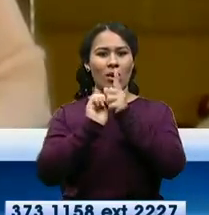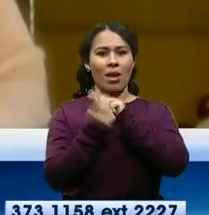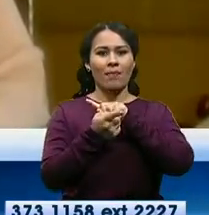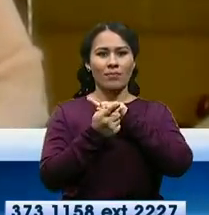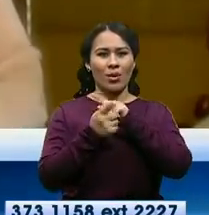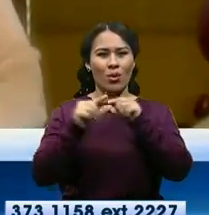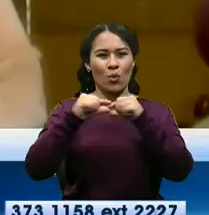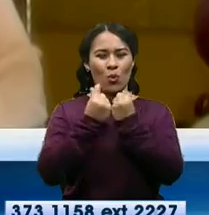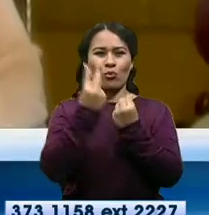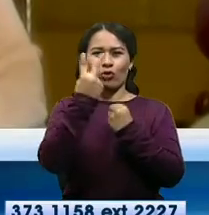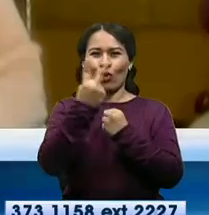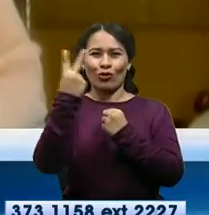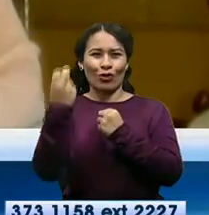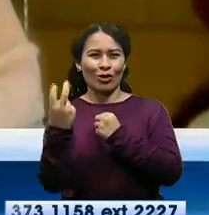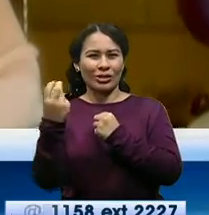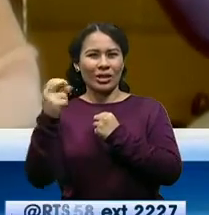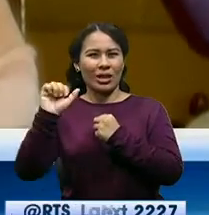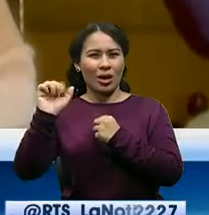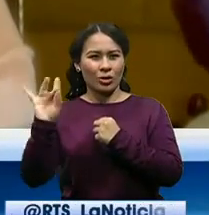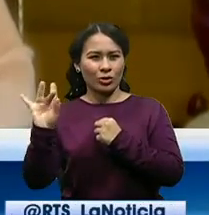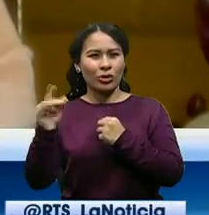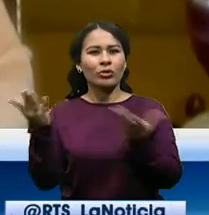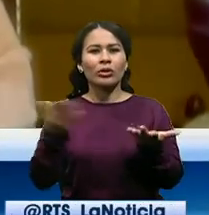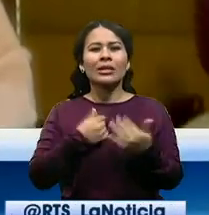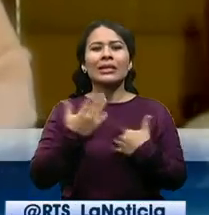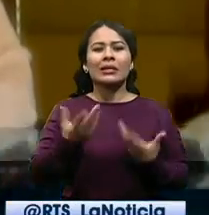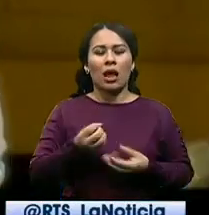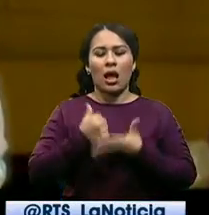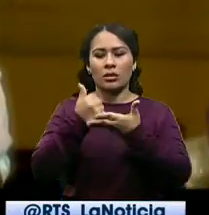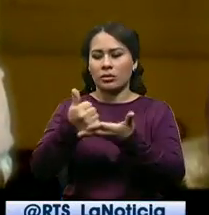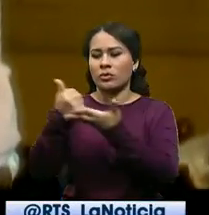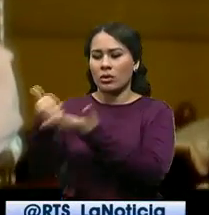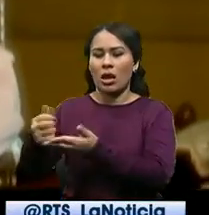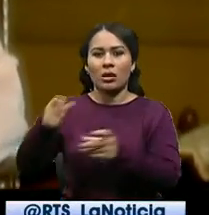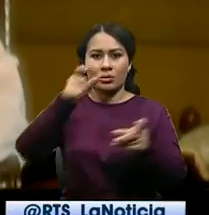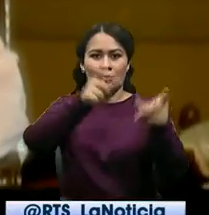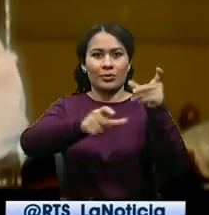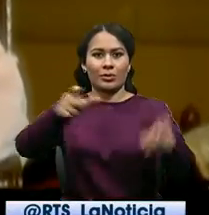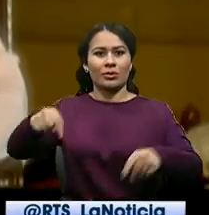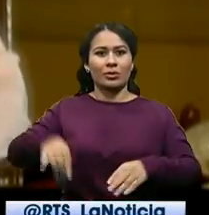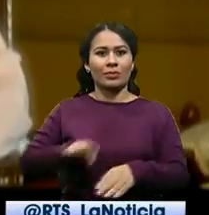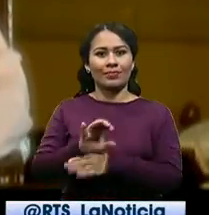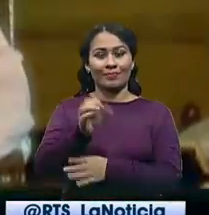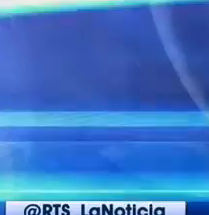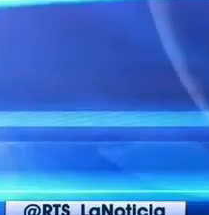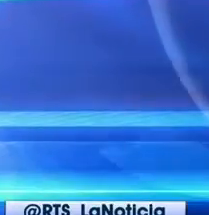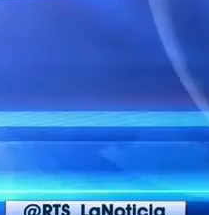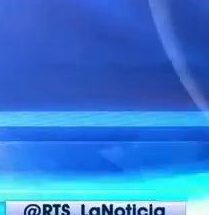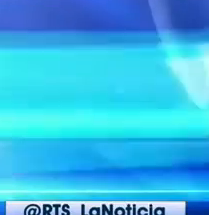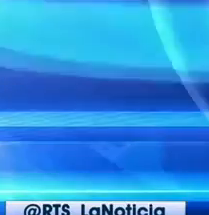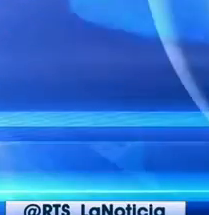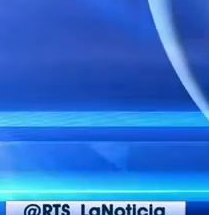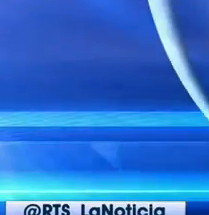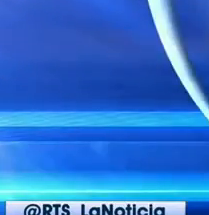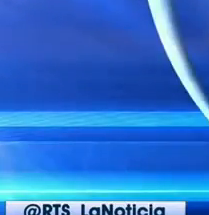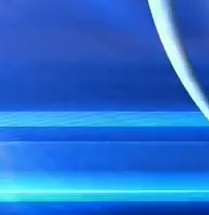reforma estructural del Estado en beneficio de los ciudadanos. Informo Javier Gallo.